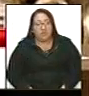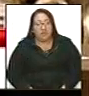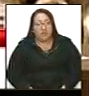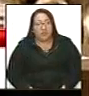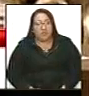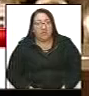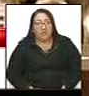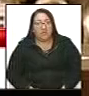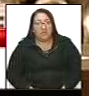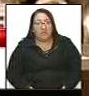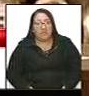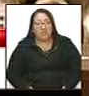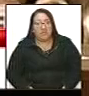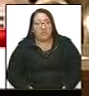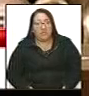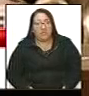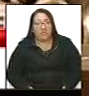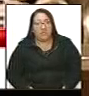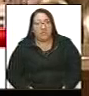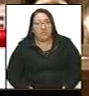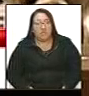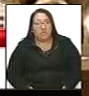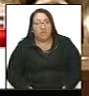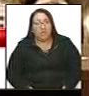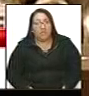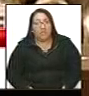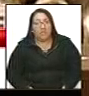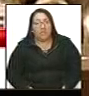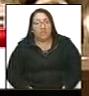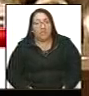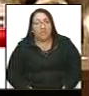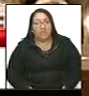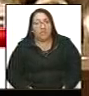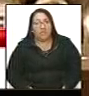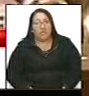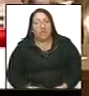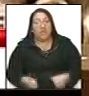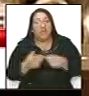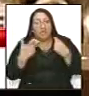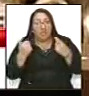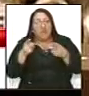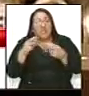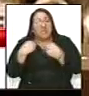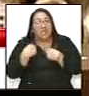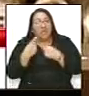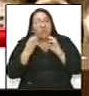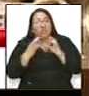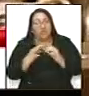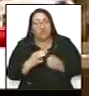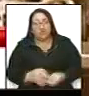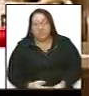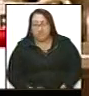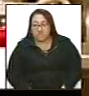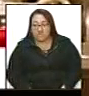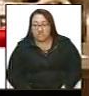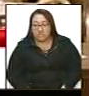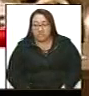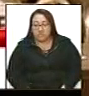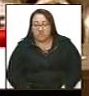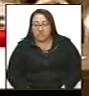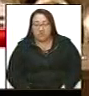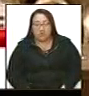Universidad Nacional de la Amazonía Peruana, cosa que no se realizó. Y esto es el encargo que justamente está